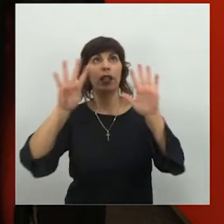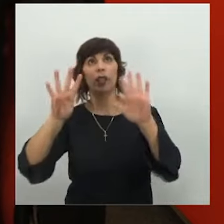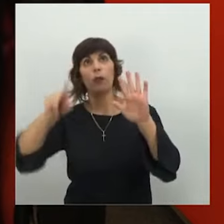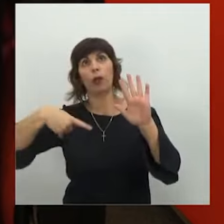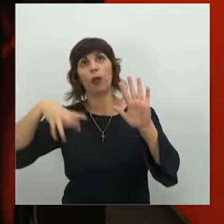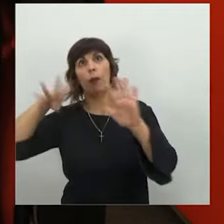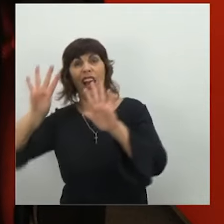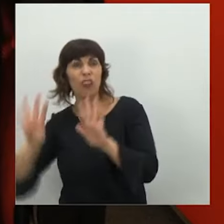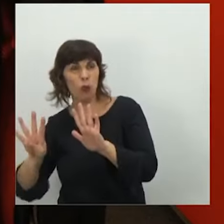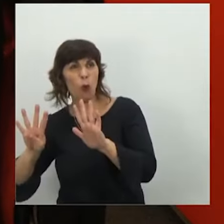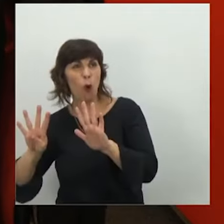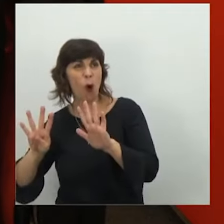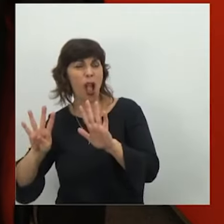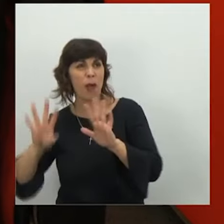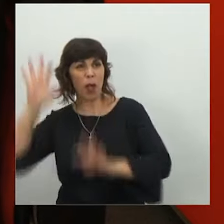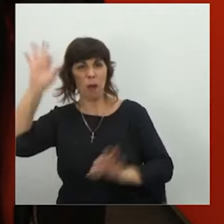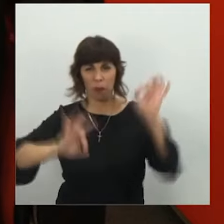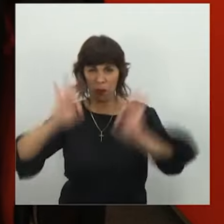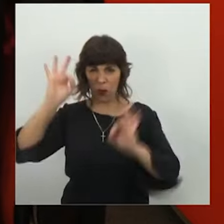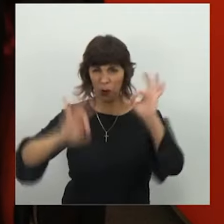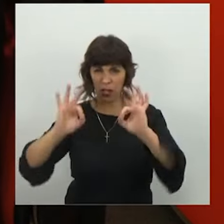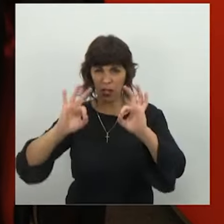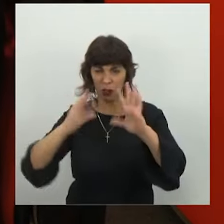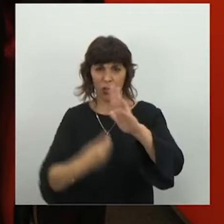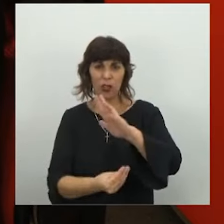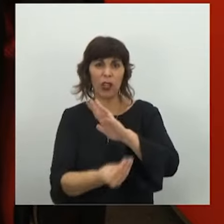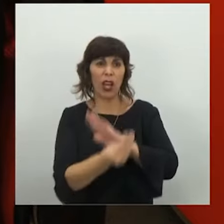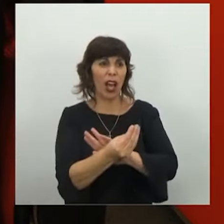99,9999%, no nació bajo la ley.